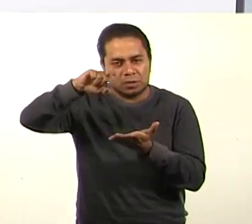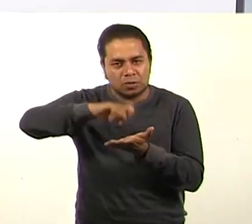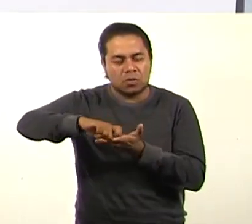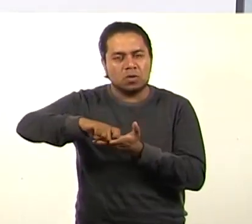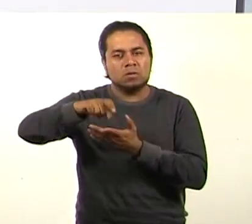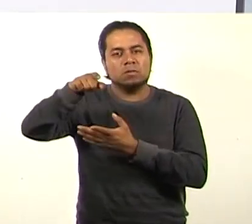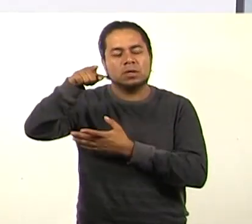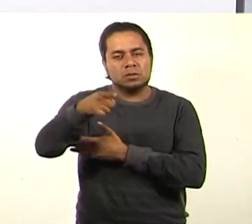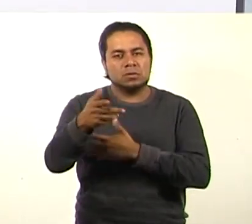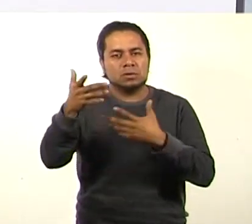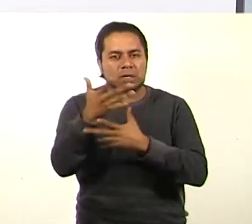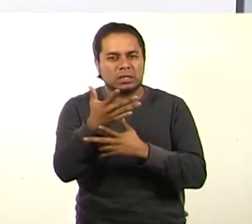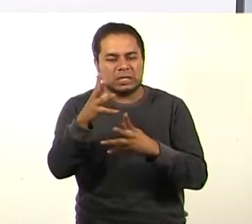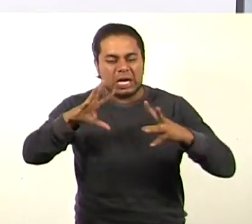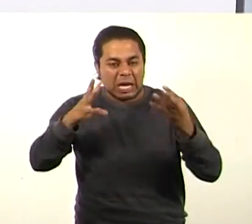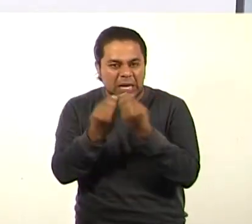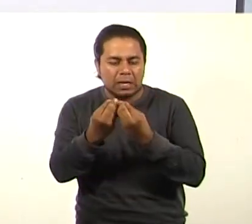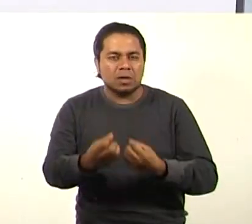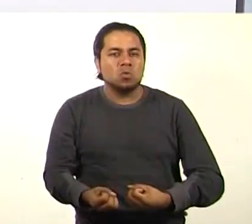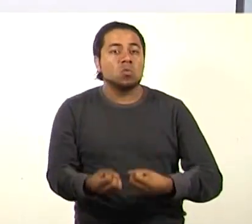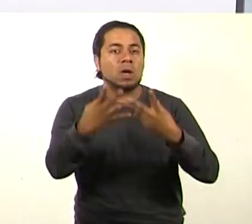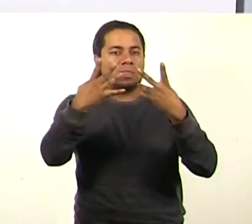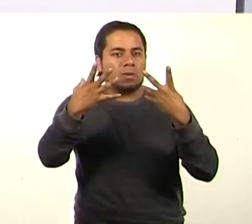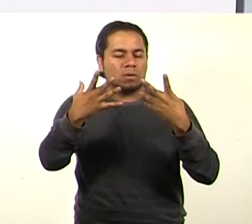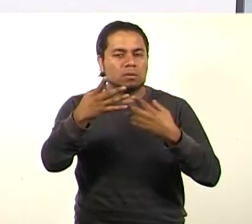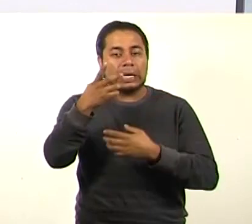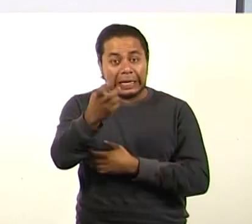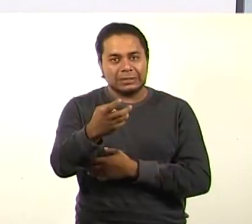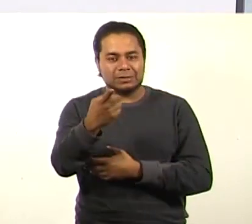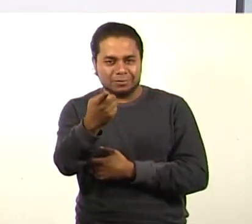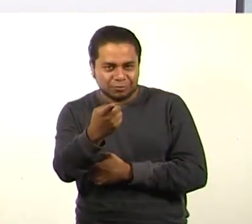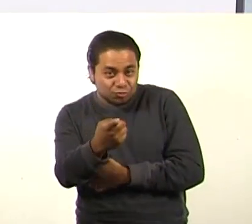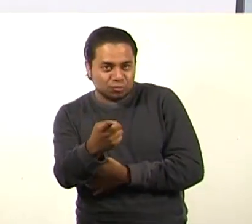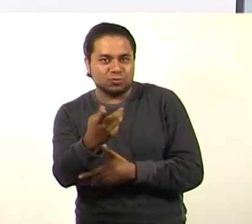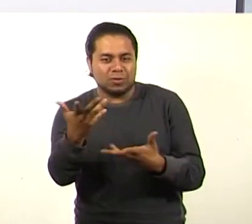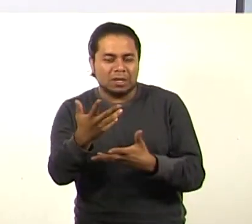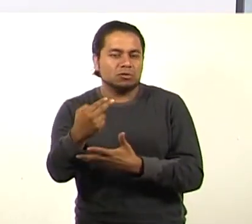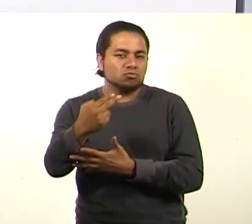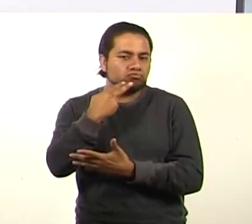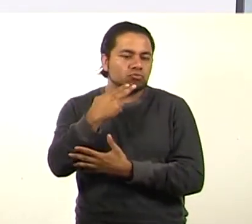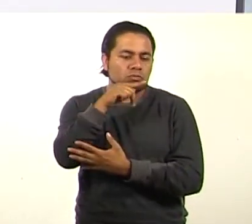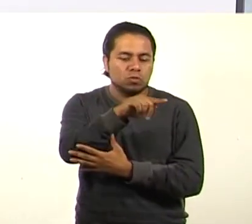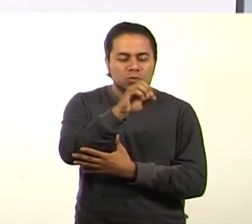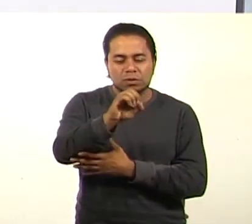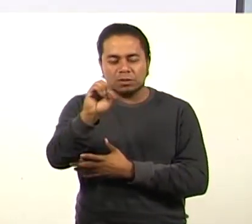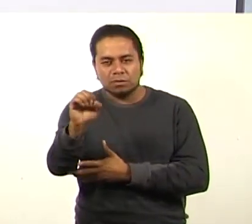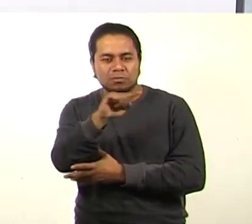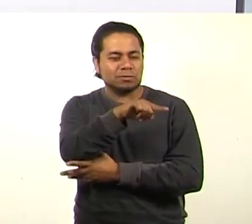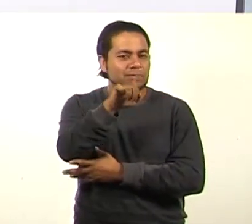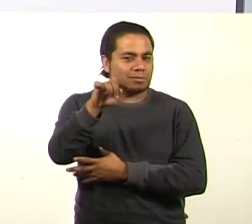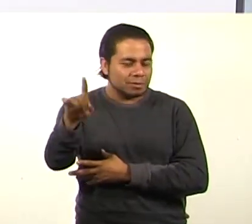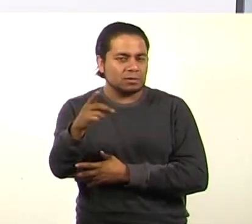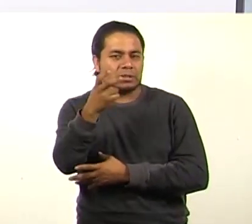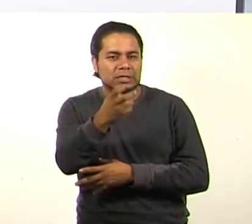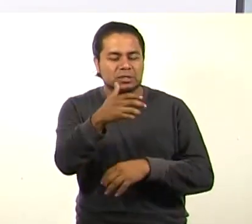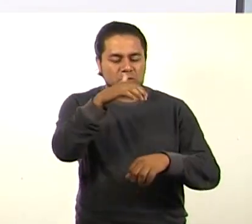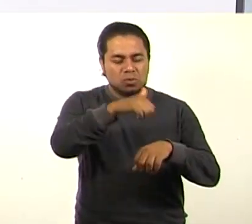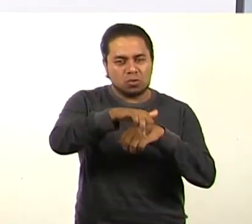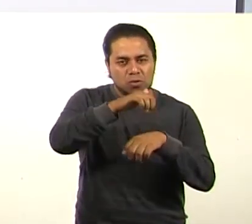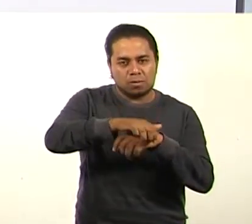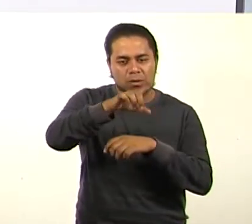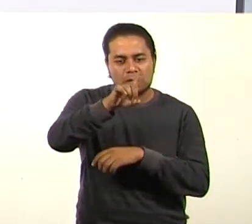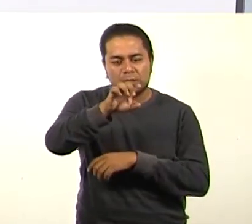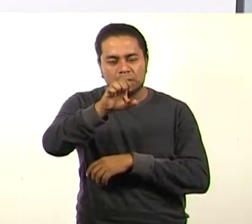hacer la suma del costo total, ahí utilizan números decimales. Entonces, el uso de los números decimales es